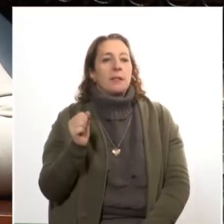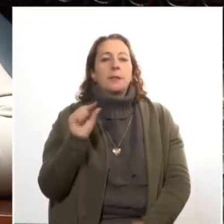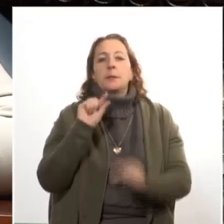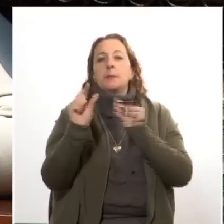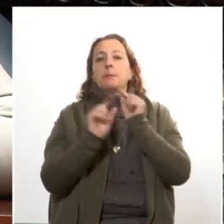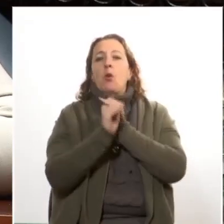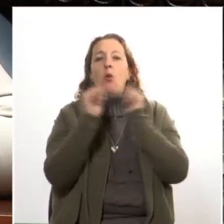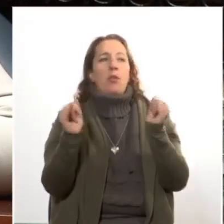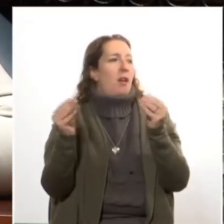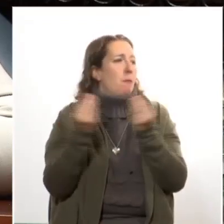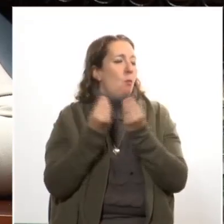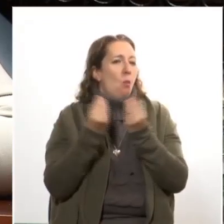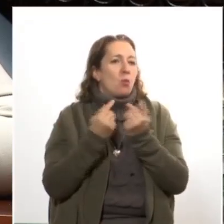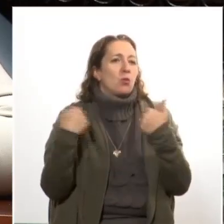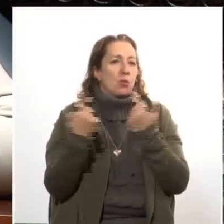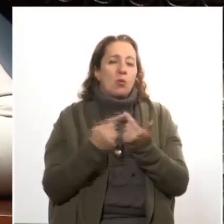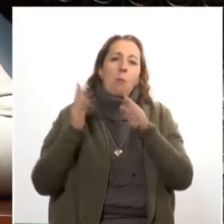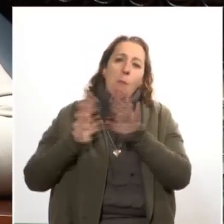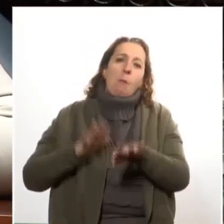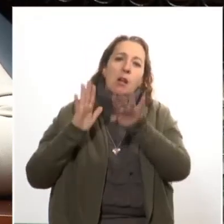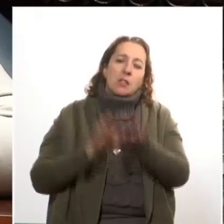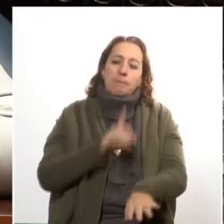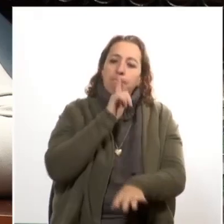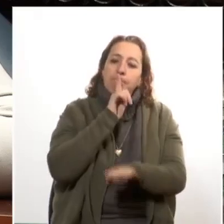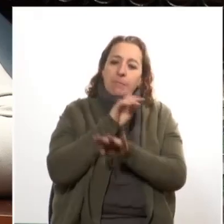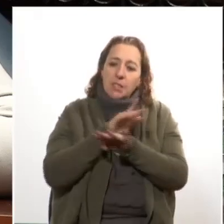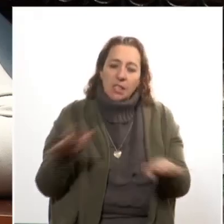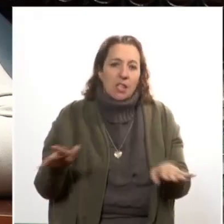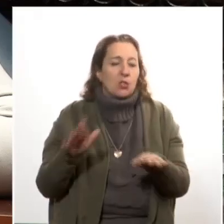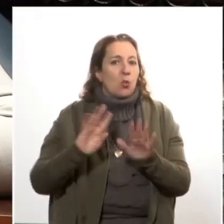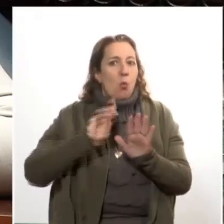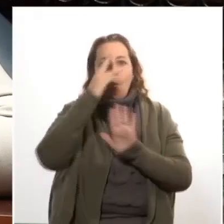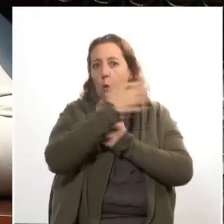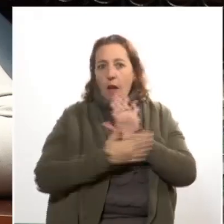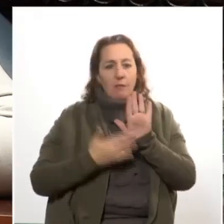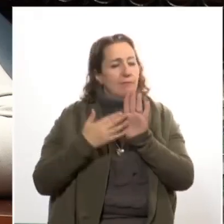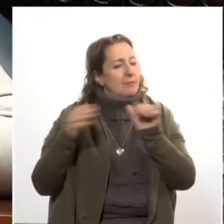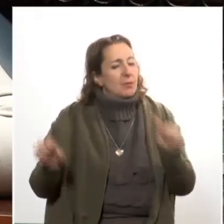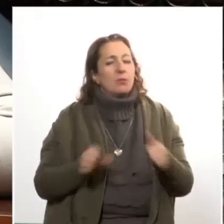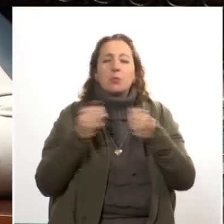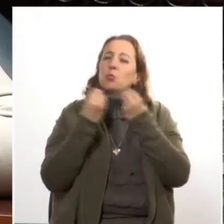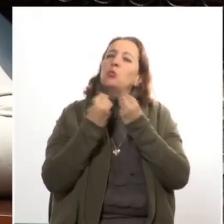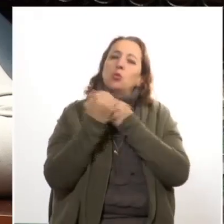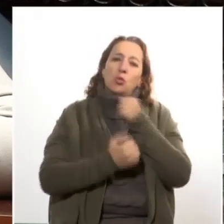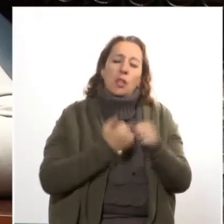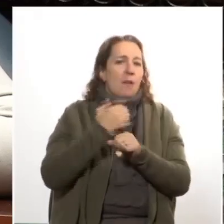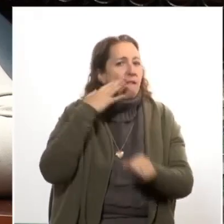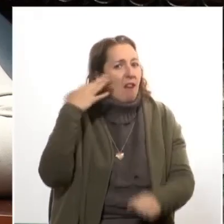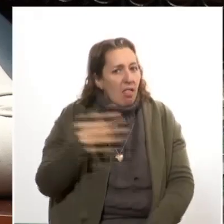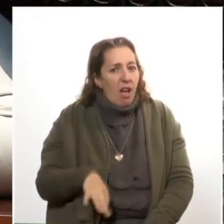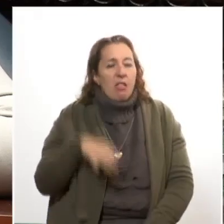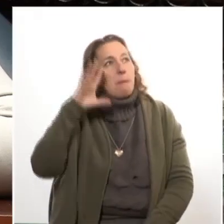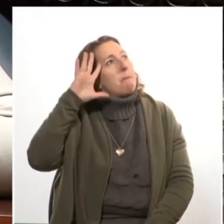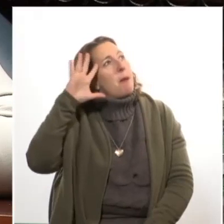muchos de nosotros volveremos a marchar en silencio en todo el país como hacemos hace muchos años, por verdad, por memoria, con las